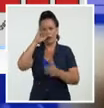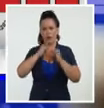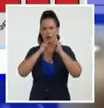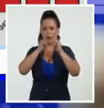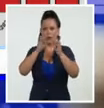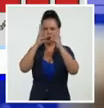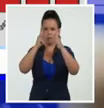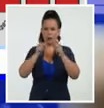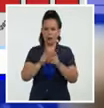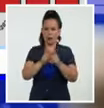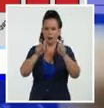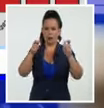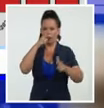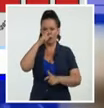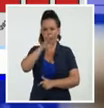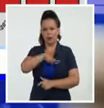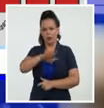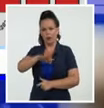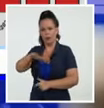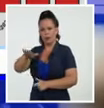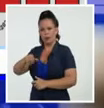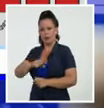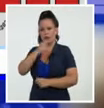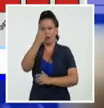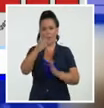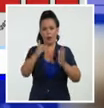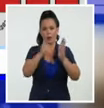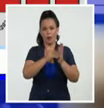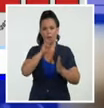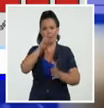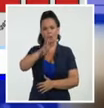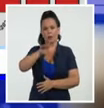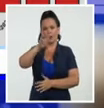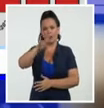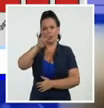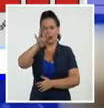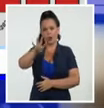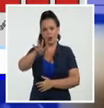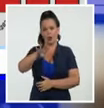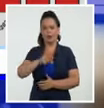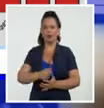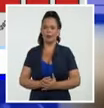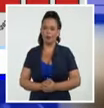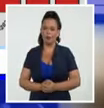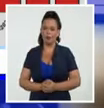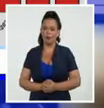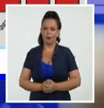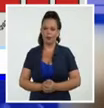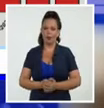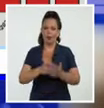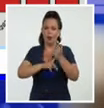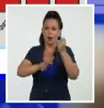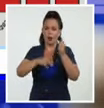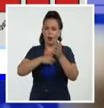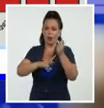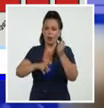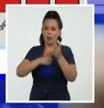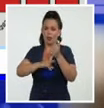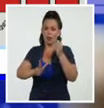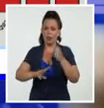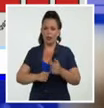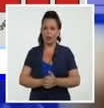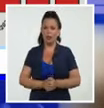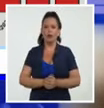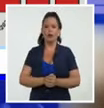pacientes pediátricos infectados en una jornada, con 1.394 diagnosticados. Todas las provincias y el municipio especial Isla de la